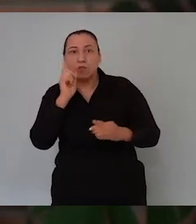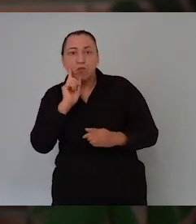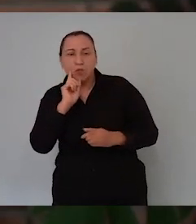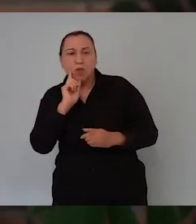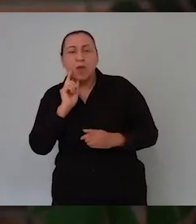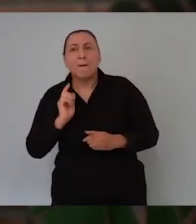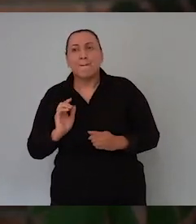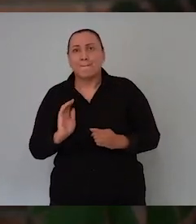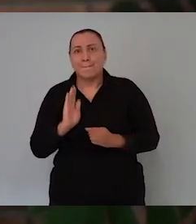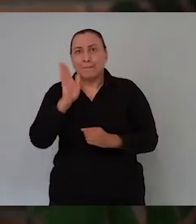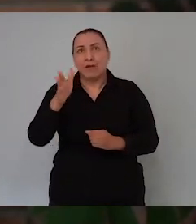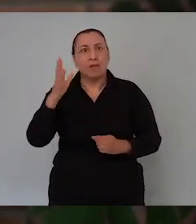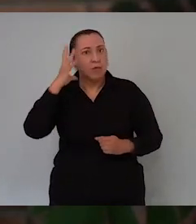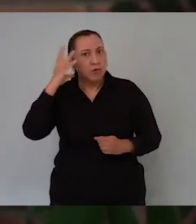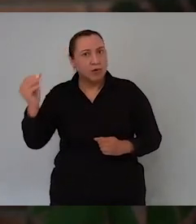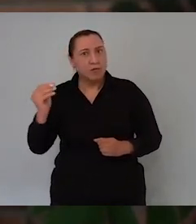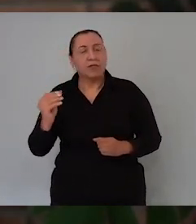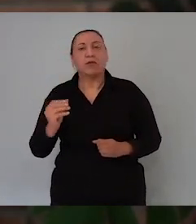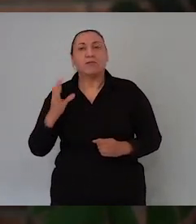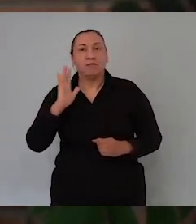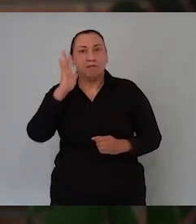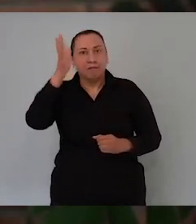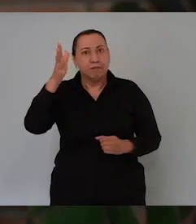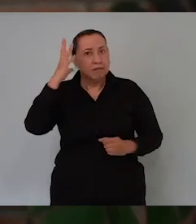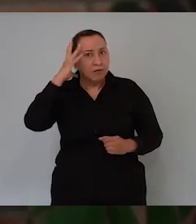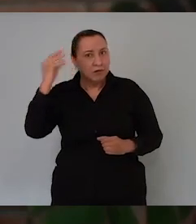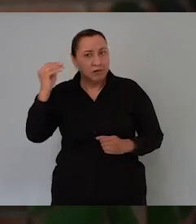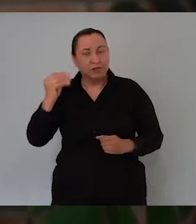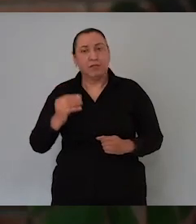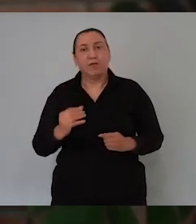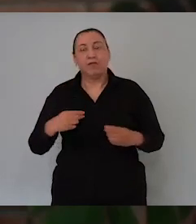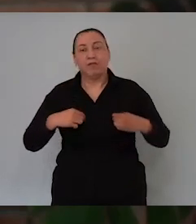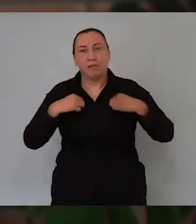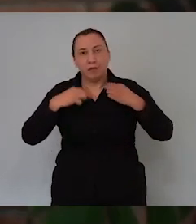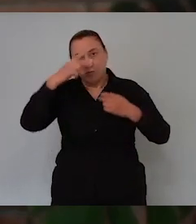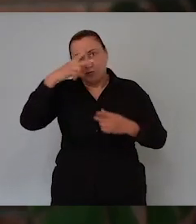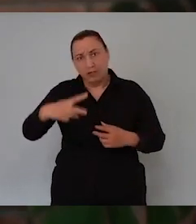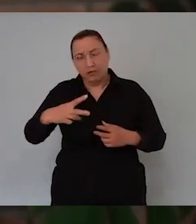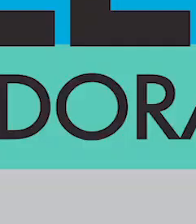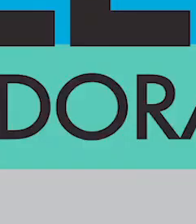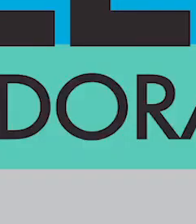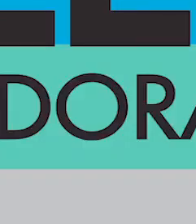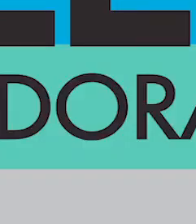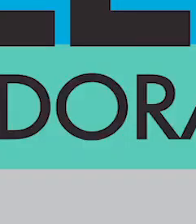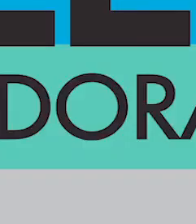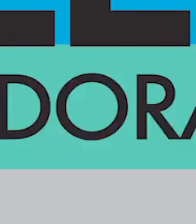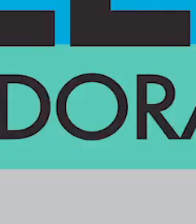logro de nuestro sueño de igualdad. Va por las mujeres, va por Colima, va por México.